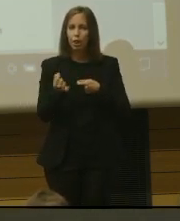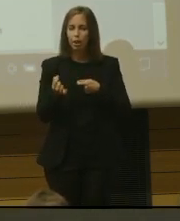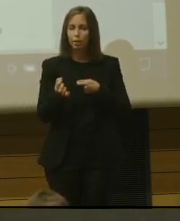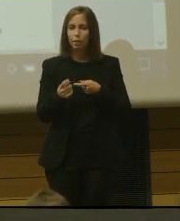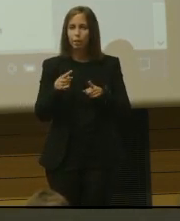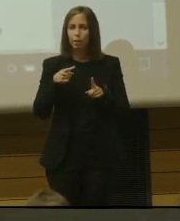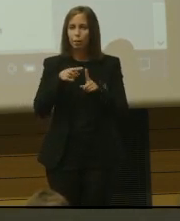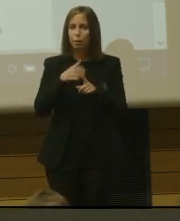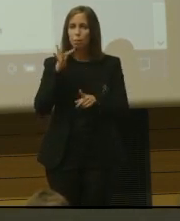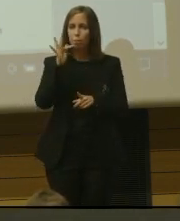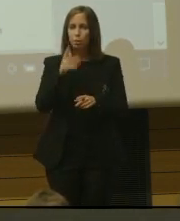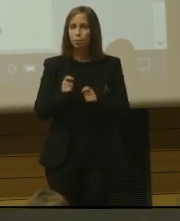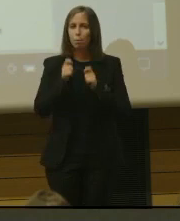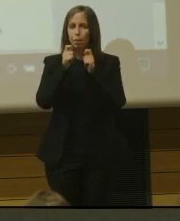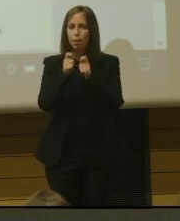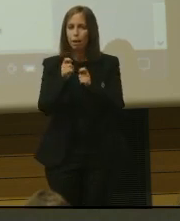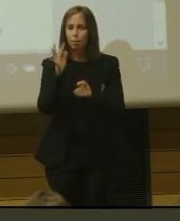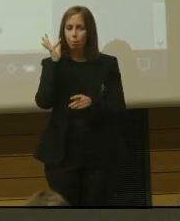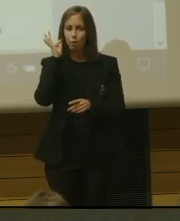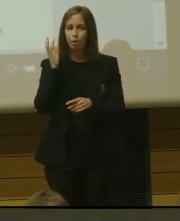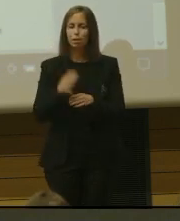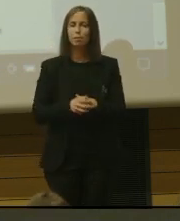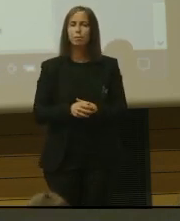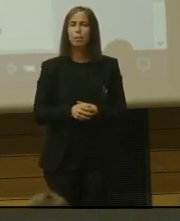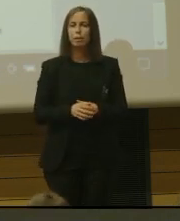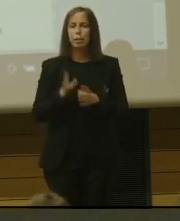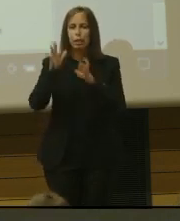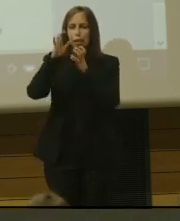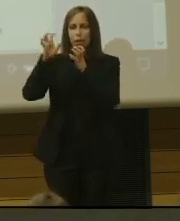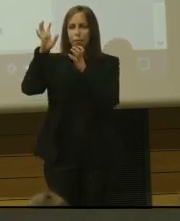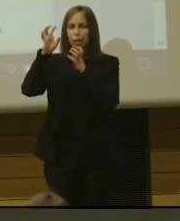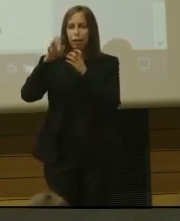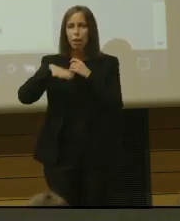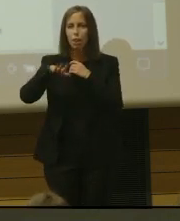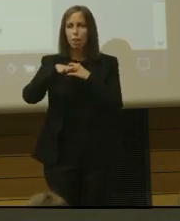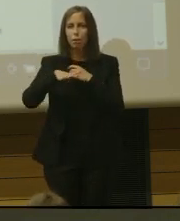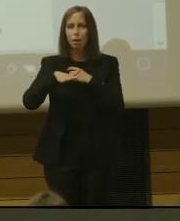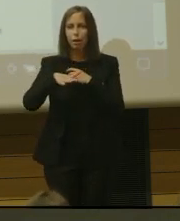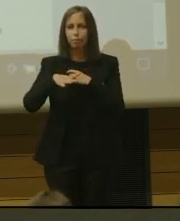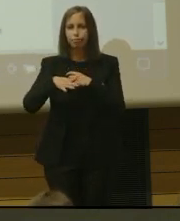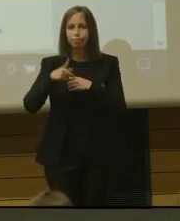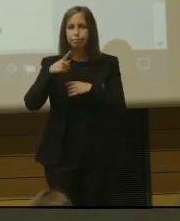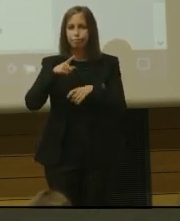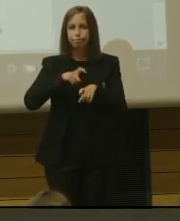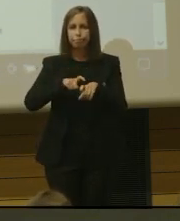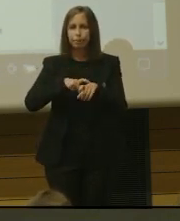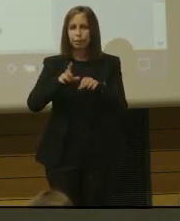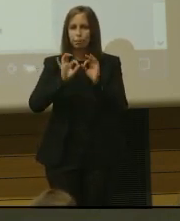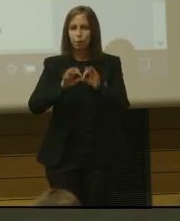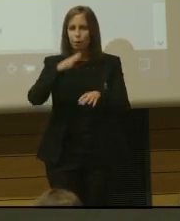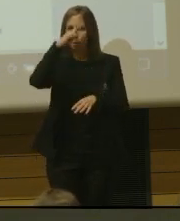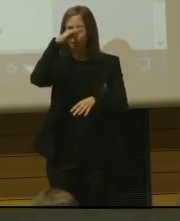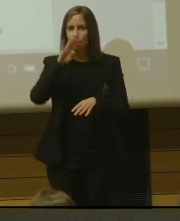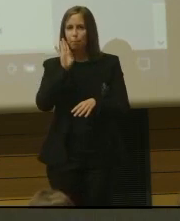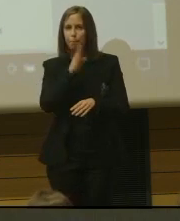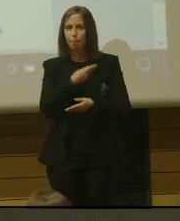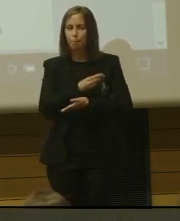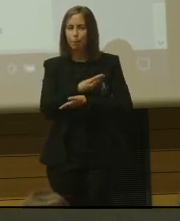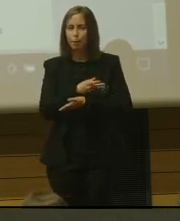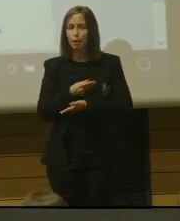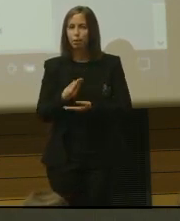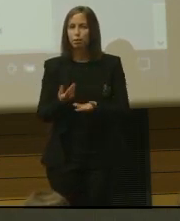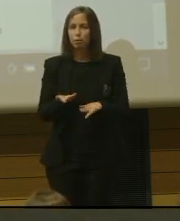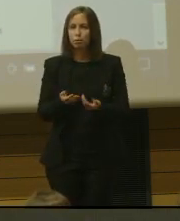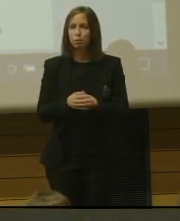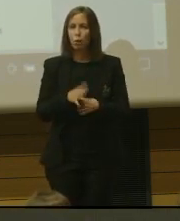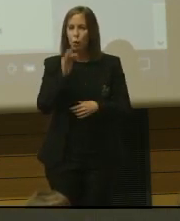beneficiaría a las mujeres, ¿no? Porque imaginemos, pues, el lugar clásico en el que va a estar una madre o un padre, ¿no? Con un bebé, pues es con